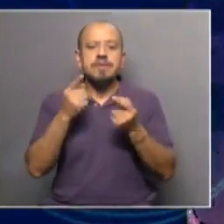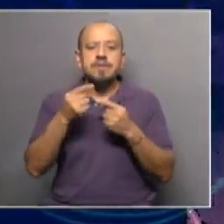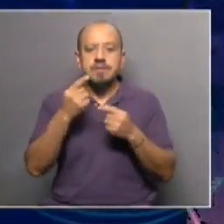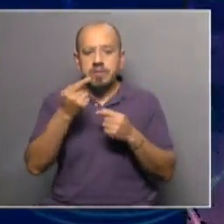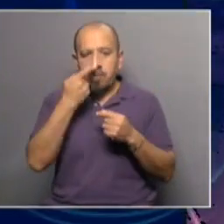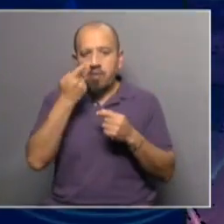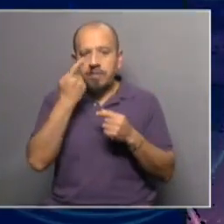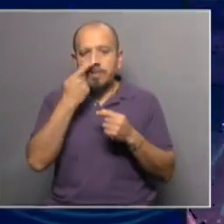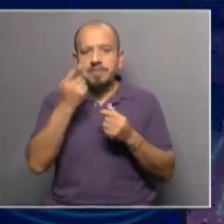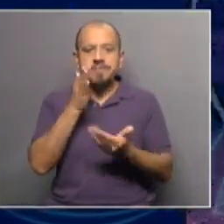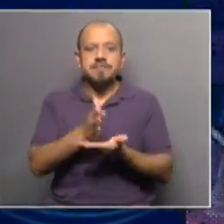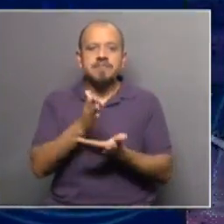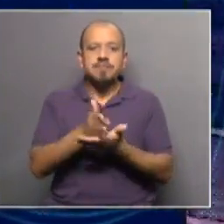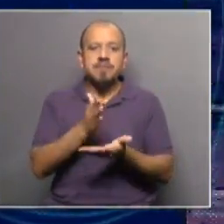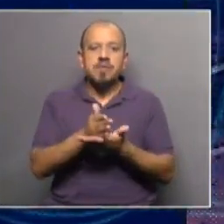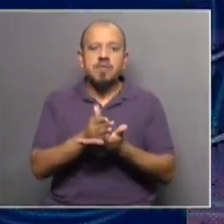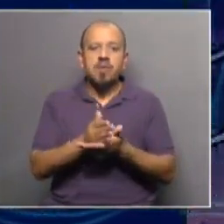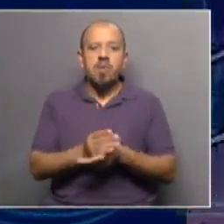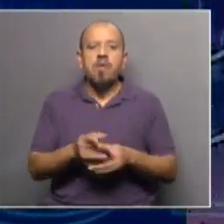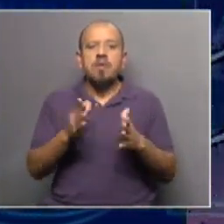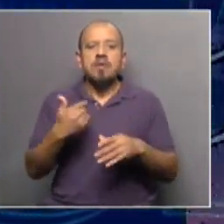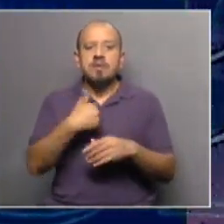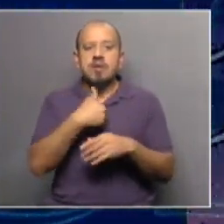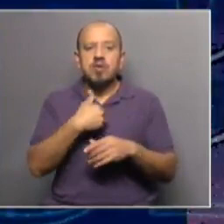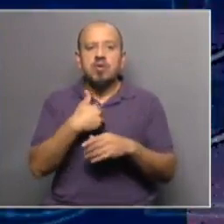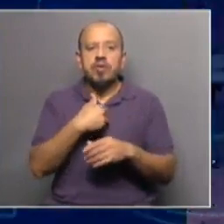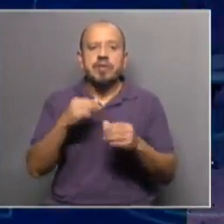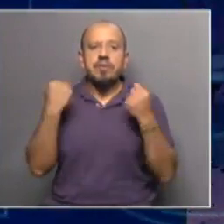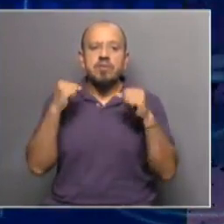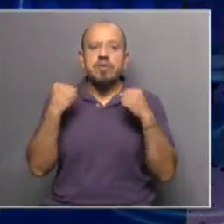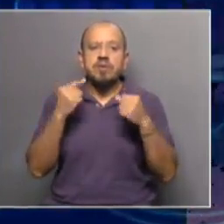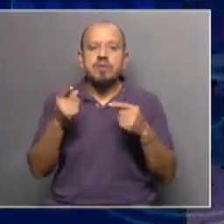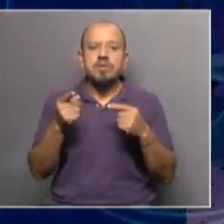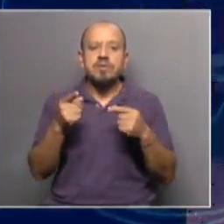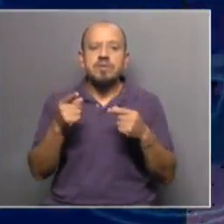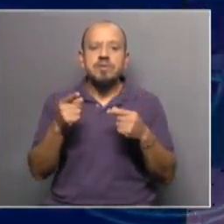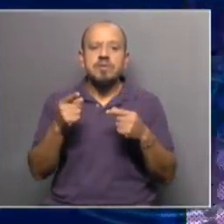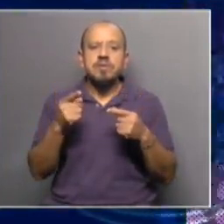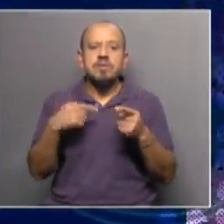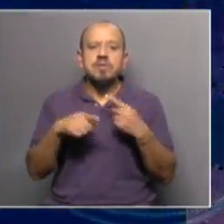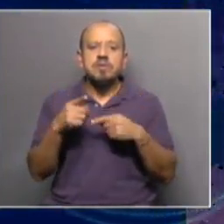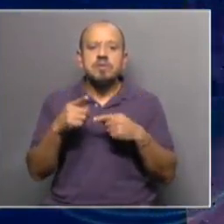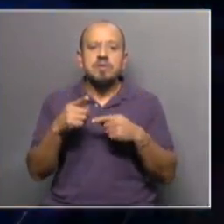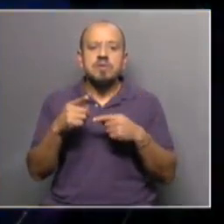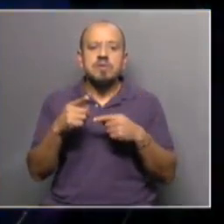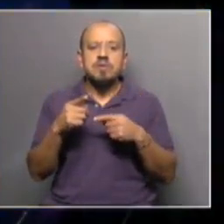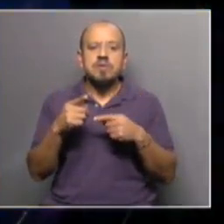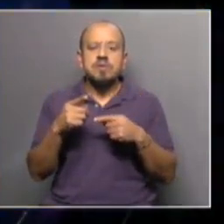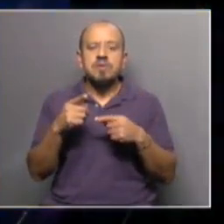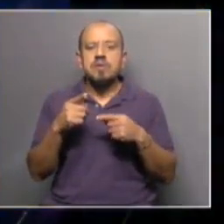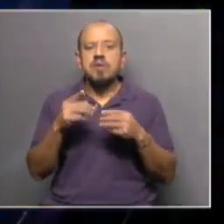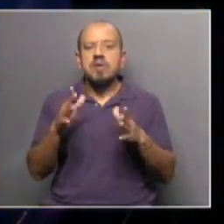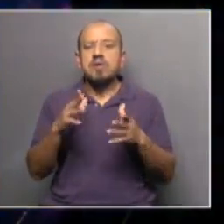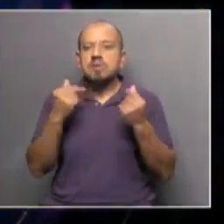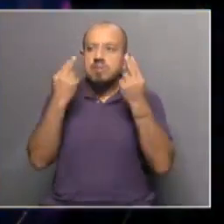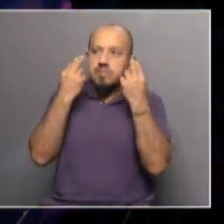intereses, de derechos, pero también de una concepción de qué rol juega el deportista, ¿no? Es un agente subordinado de una cuestión